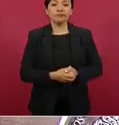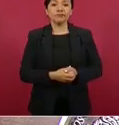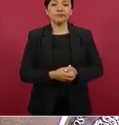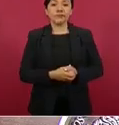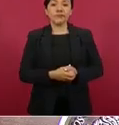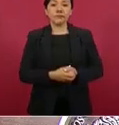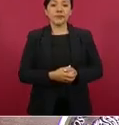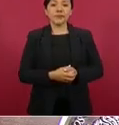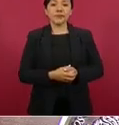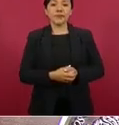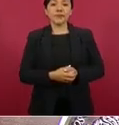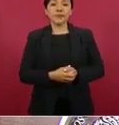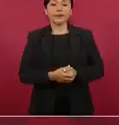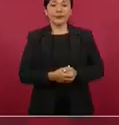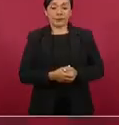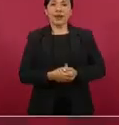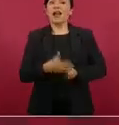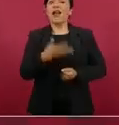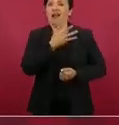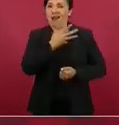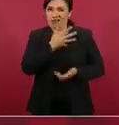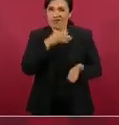Entonces, ahí andan,